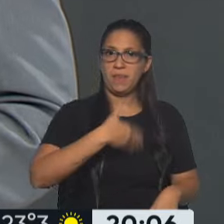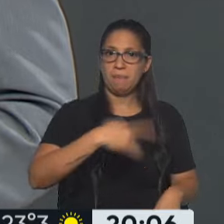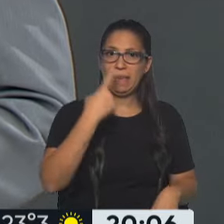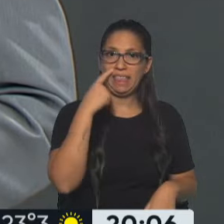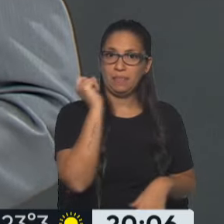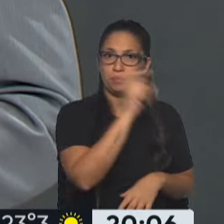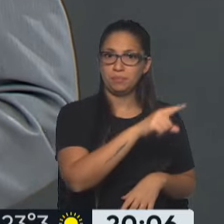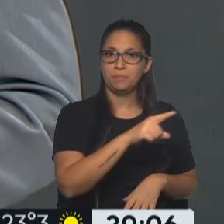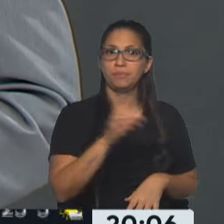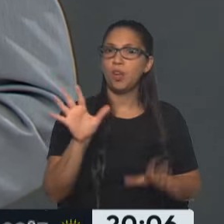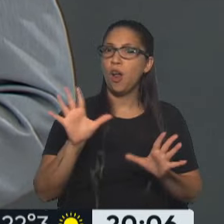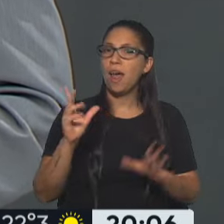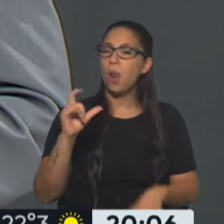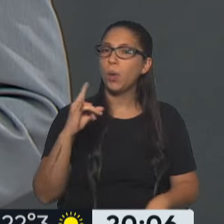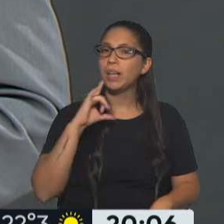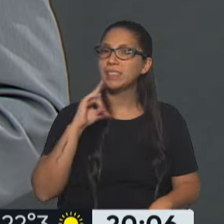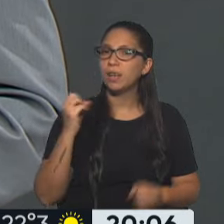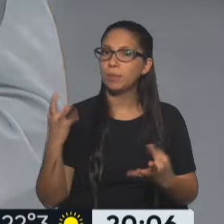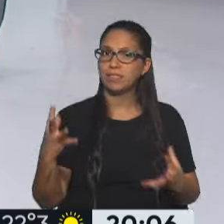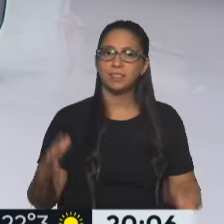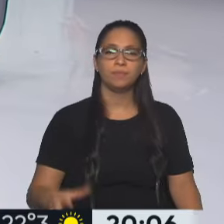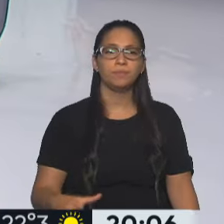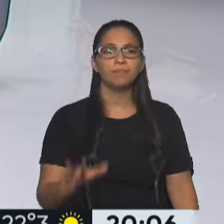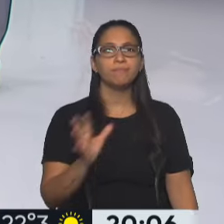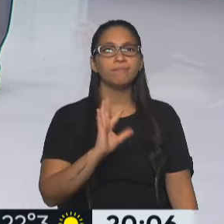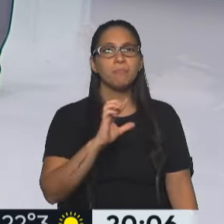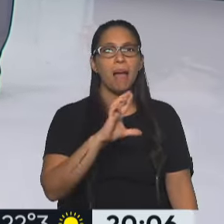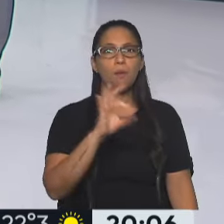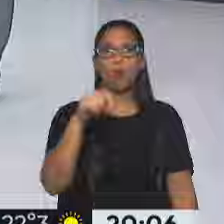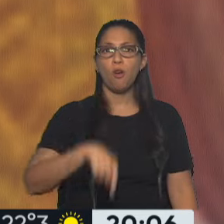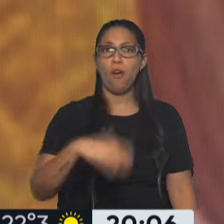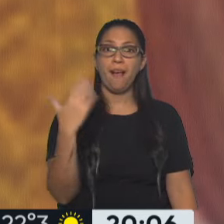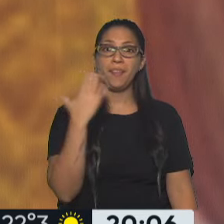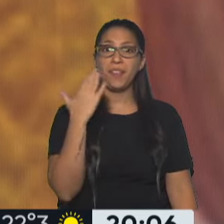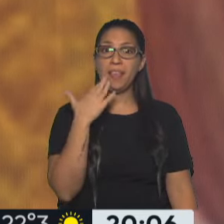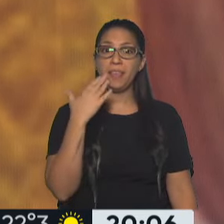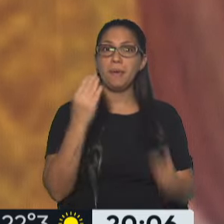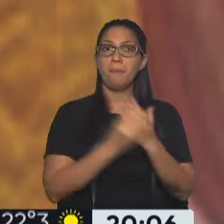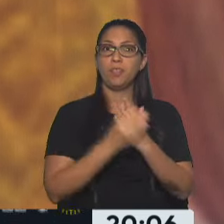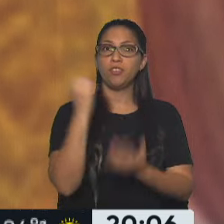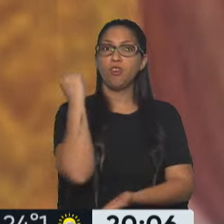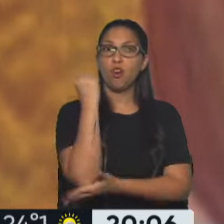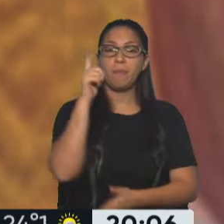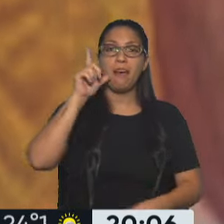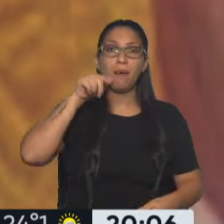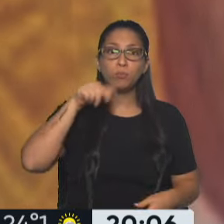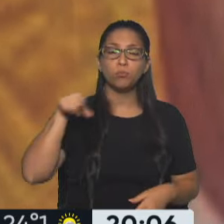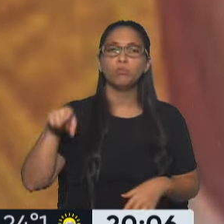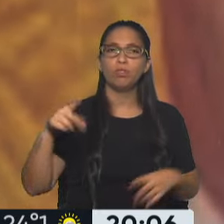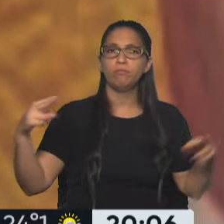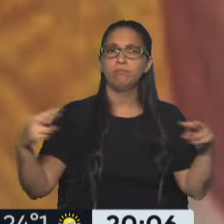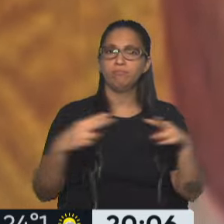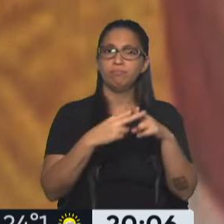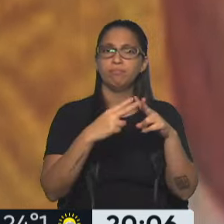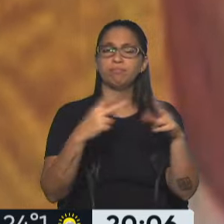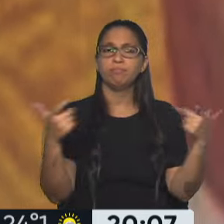bienvenida, ¿cómo estamos? Hola, Pablo, ¿cómo estás? A ver. Así es, esta tarde el ministro de Economía, Luis Caputo, se reunió con la número